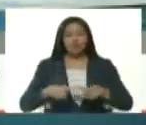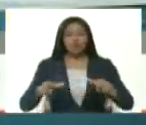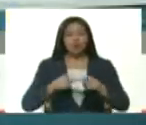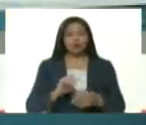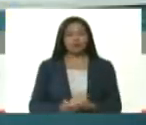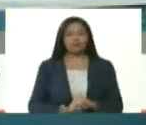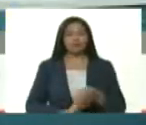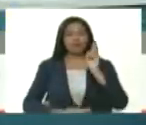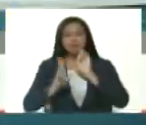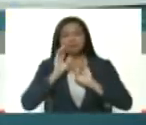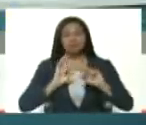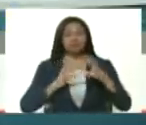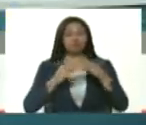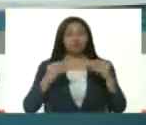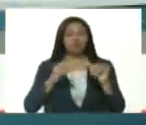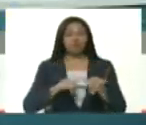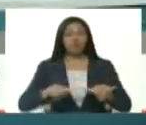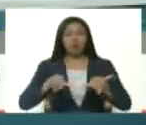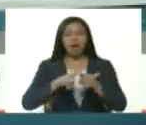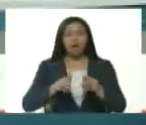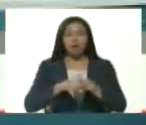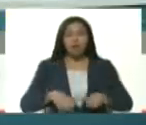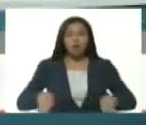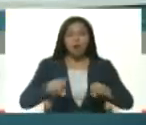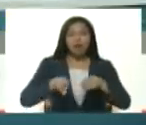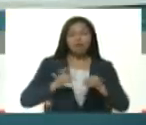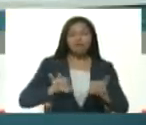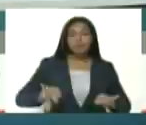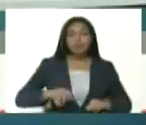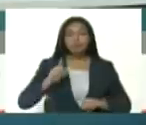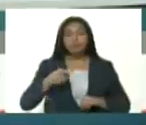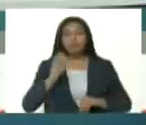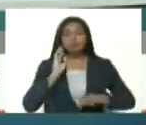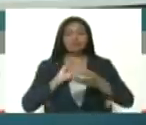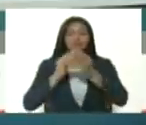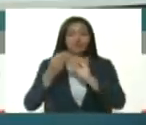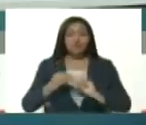y embellecimiento. Todo limpio, desinfectado y bello,